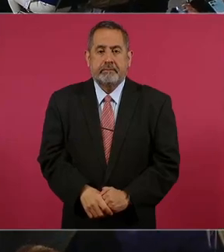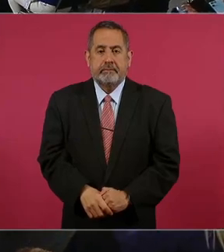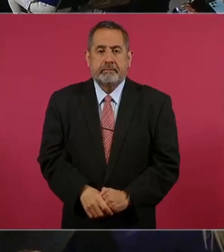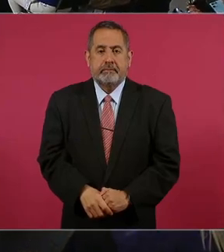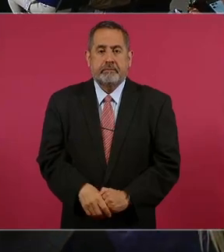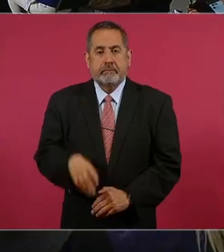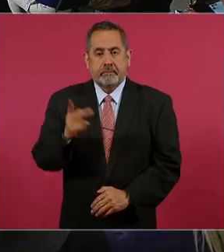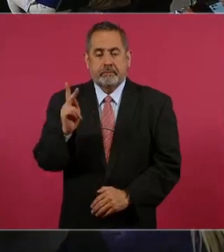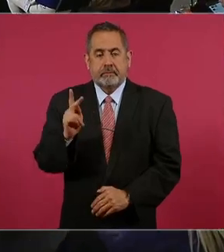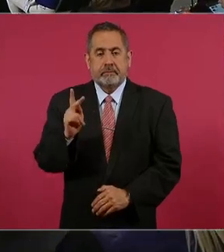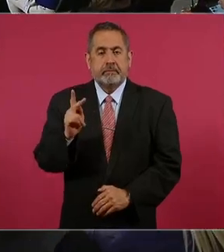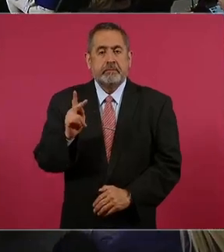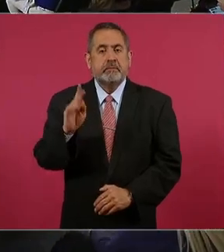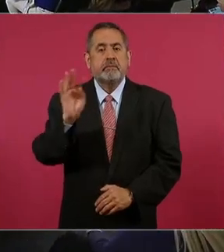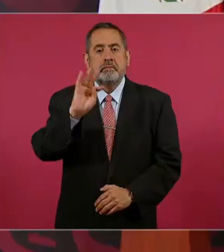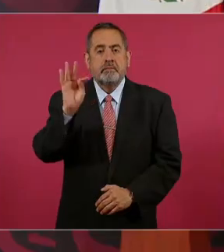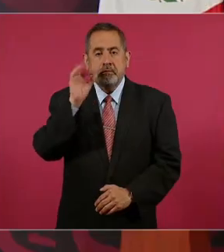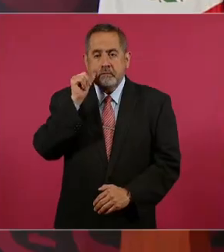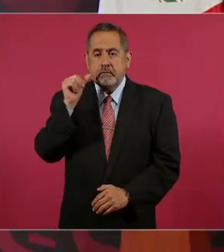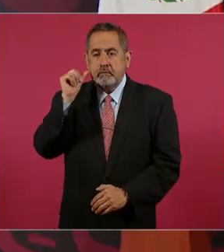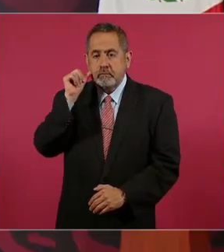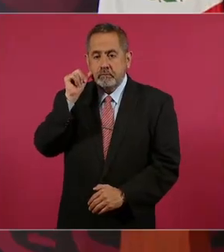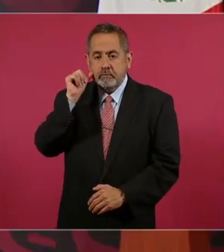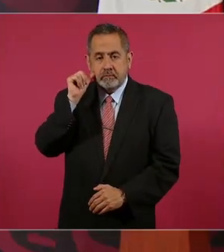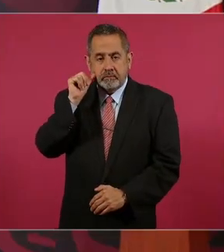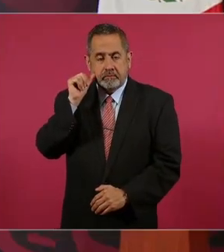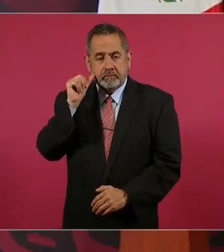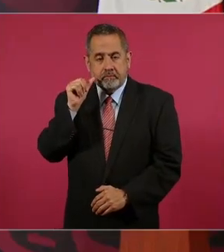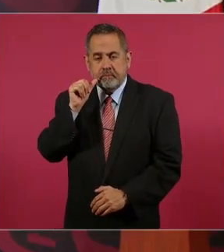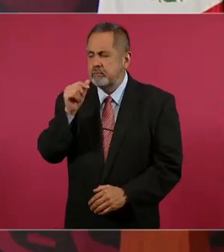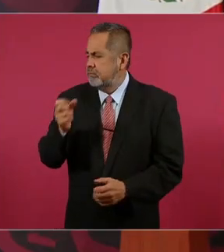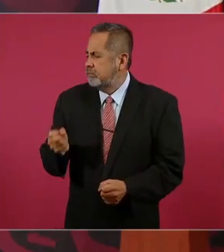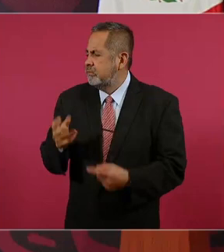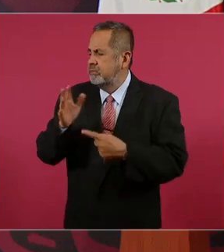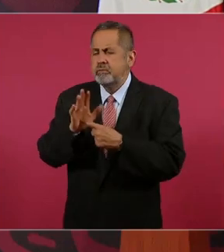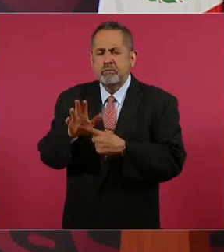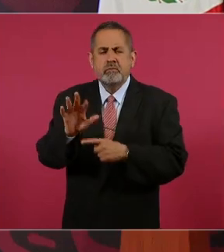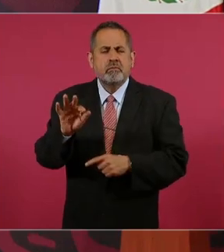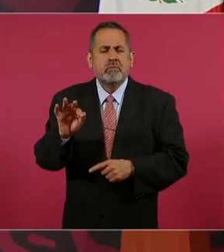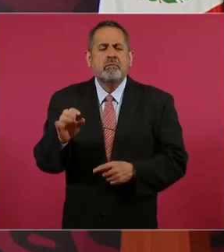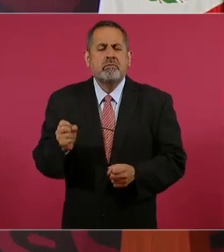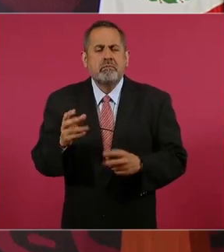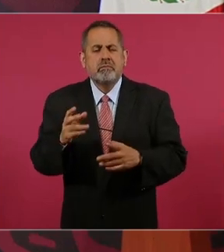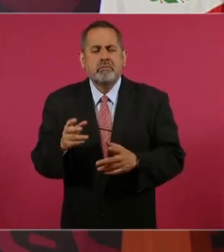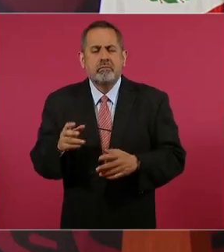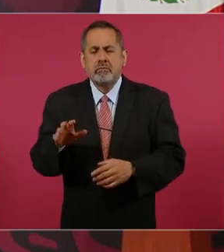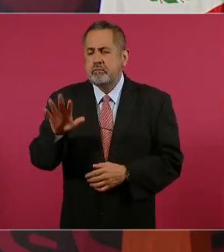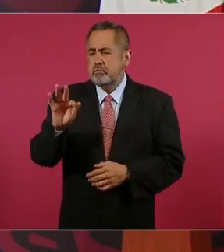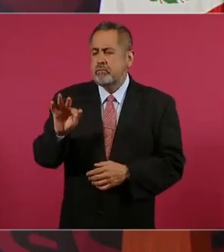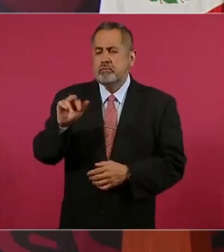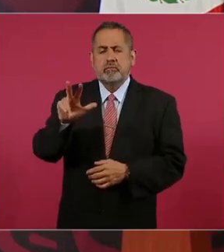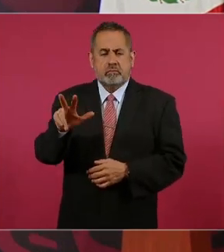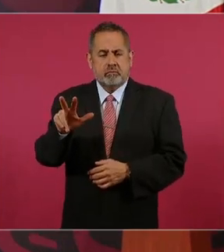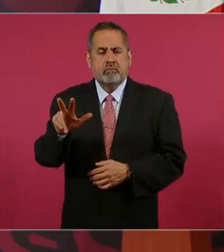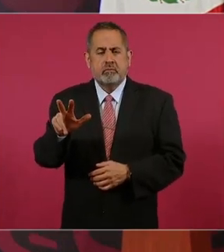pero si el día de ayer traemos ¿cuánto fue? ¿cuarenta y qué? 48 48